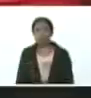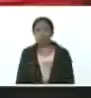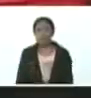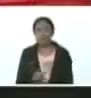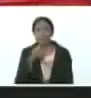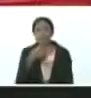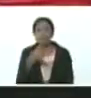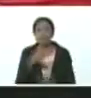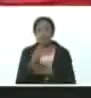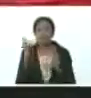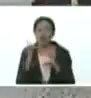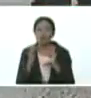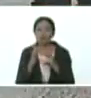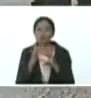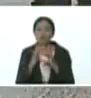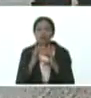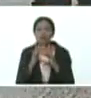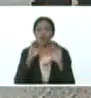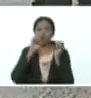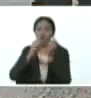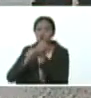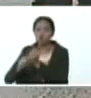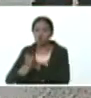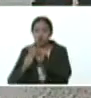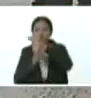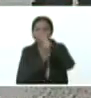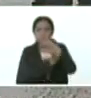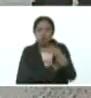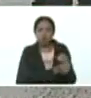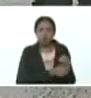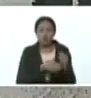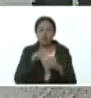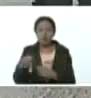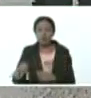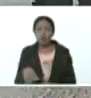Bueno, nos vamos directo al Tamacuro.